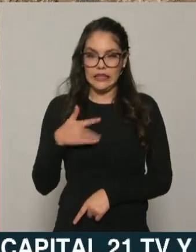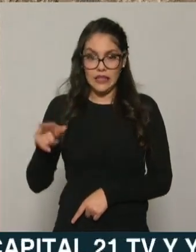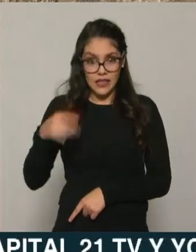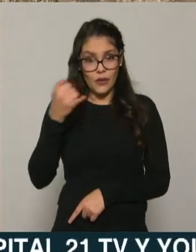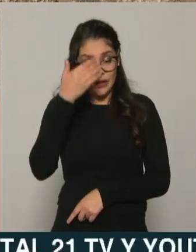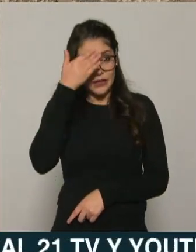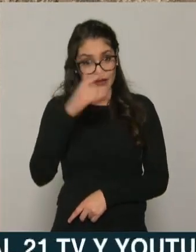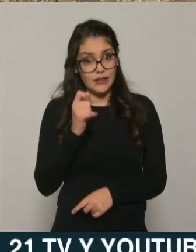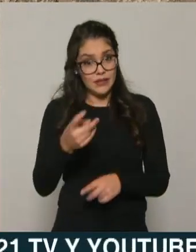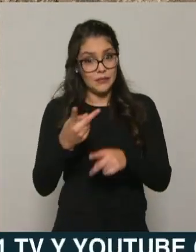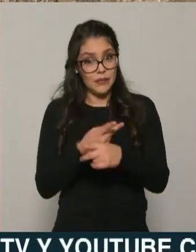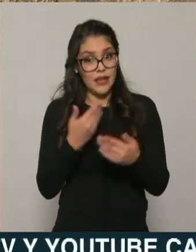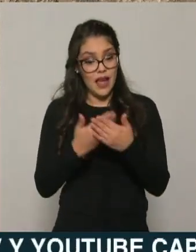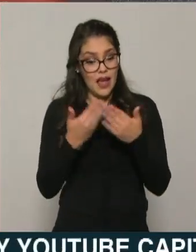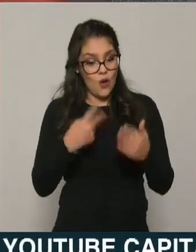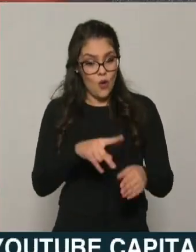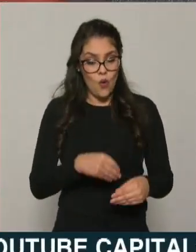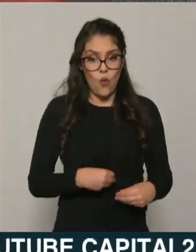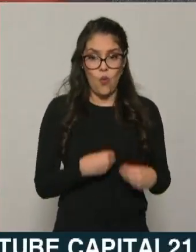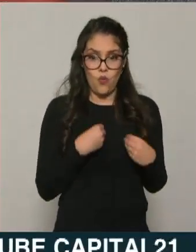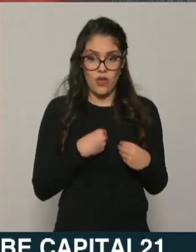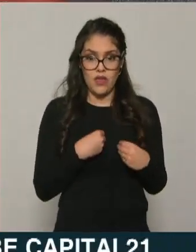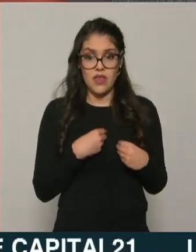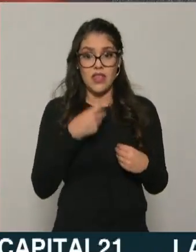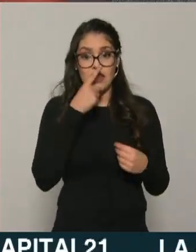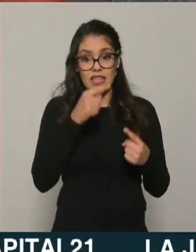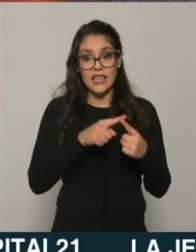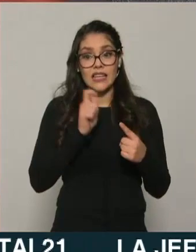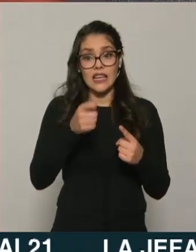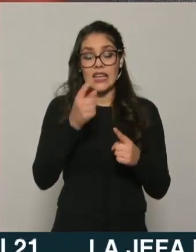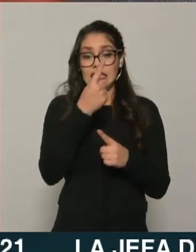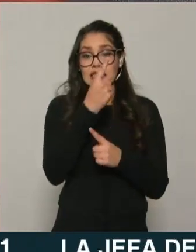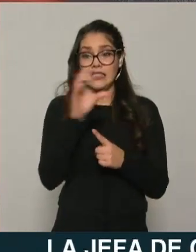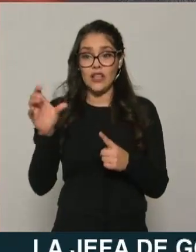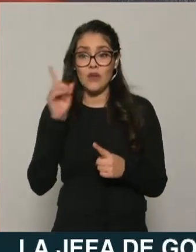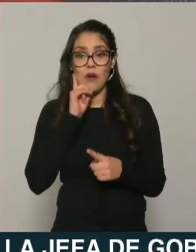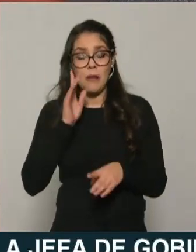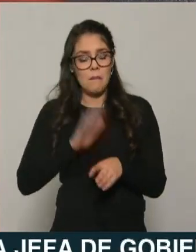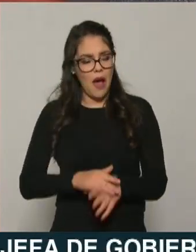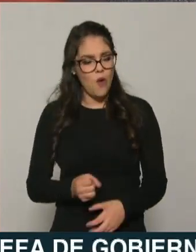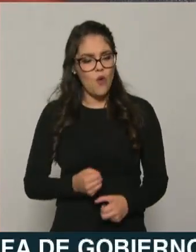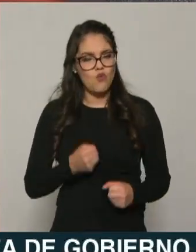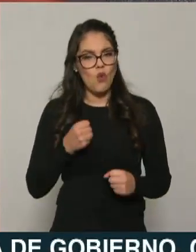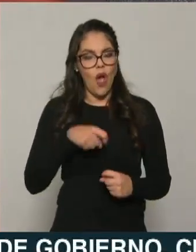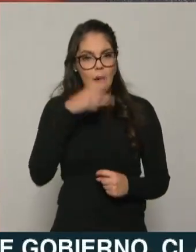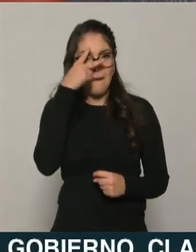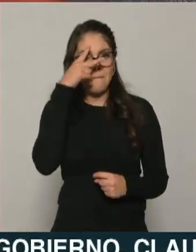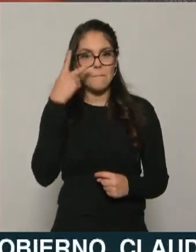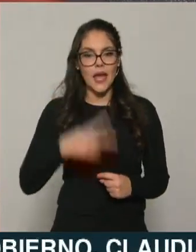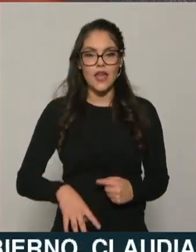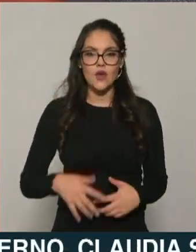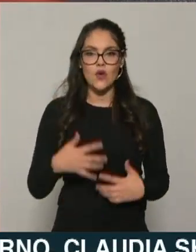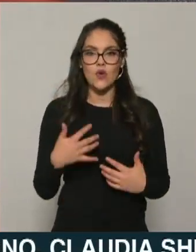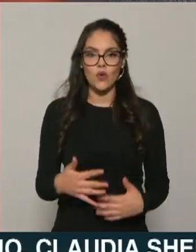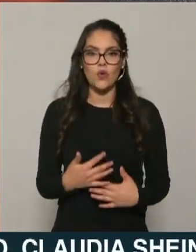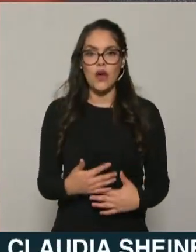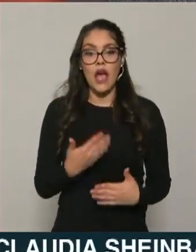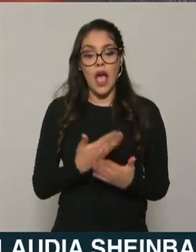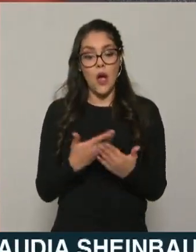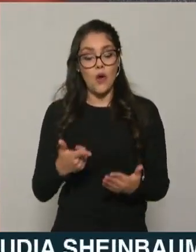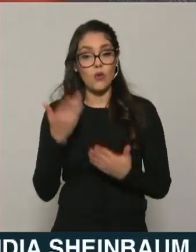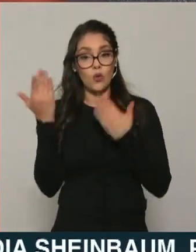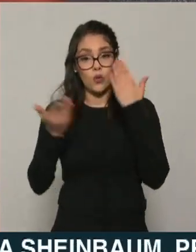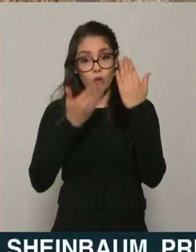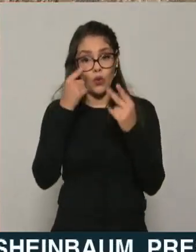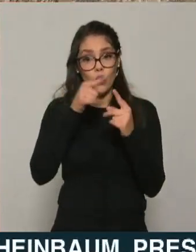lo que está representando este momento en su vida. Ya fue considerada como una de las 100 mujeres más poderosas de México. Estudia en este momento,